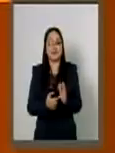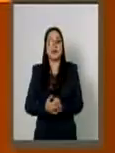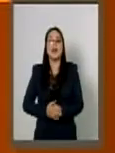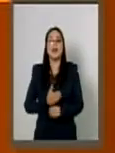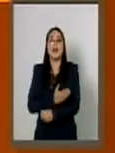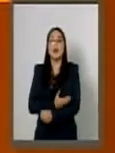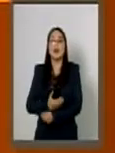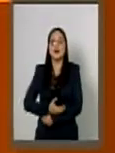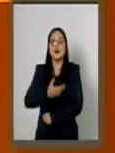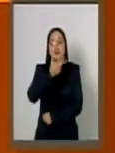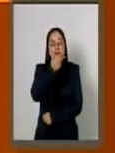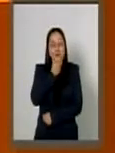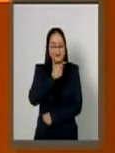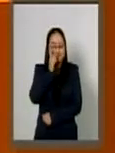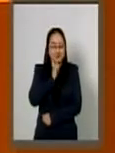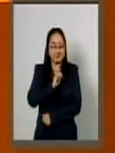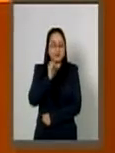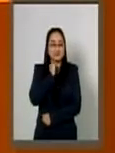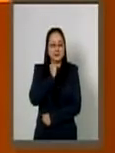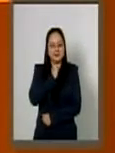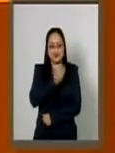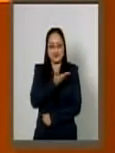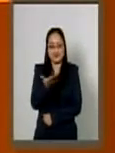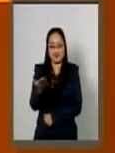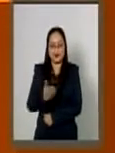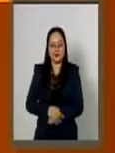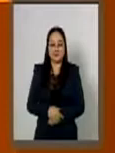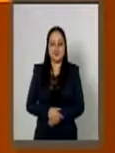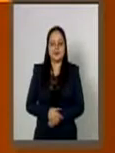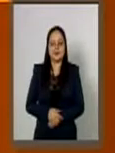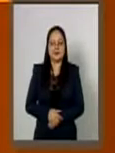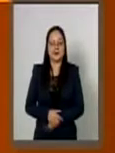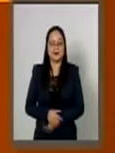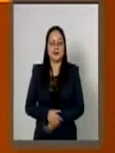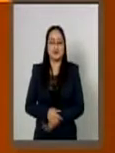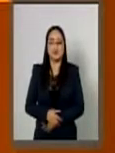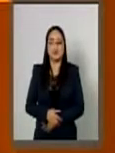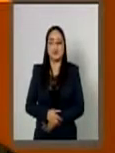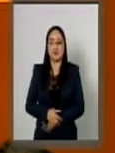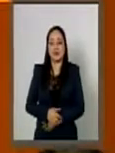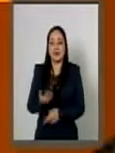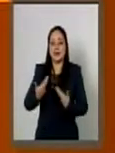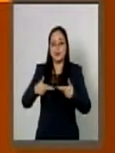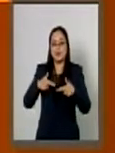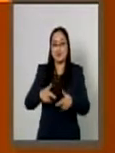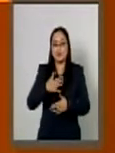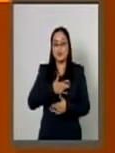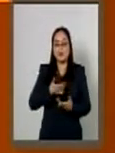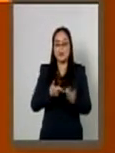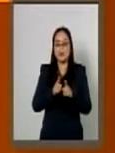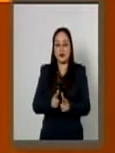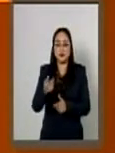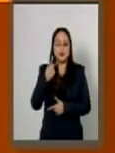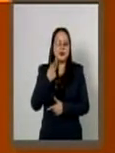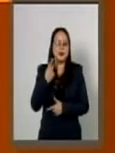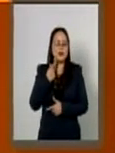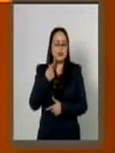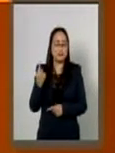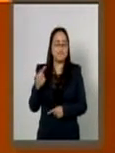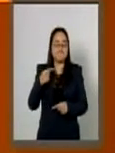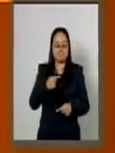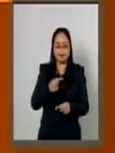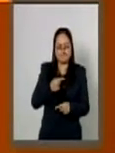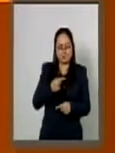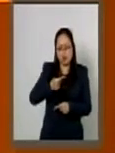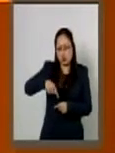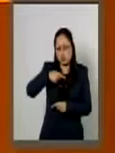Compañeras senadoras y compañeros senadores, a nombre de mi grupo parlamentario vengo a esta tribuna a razonar nuestro voto